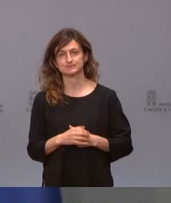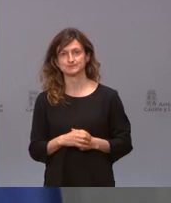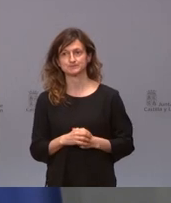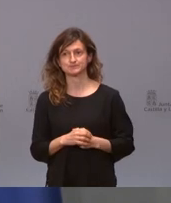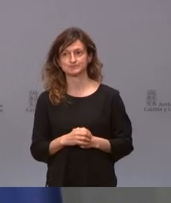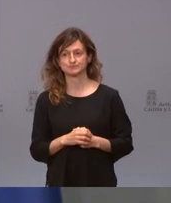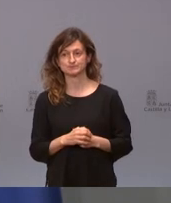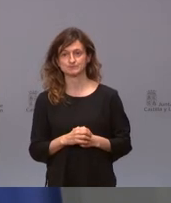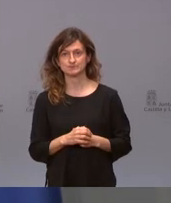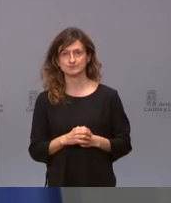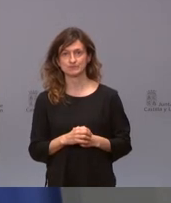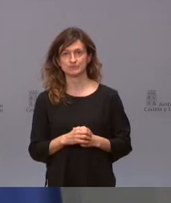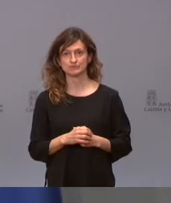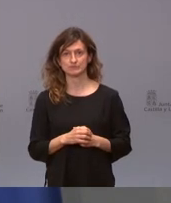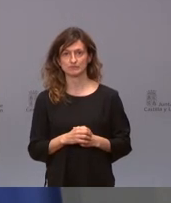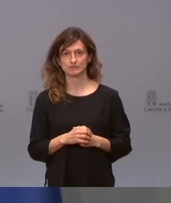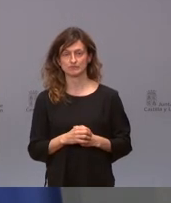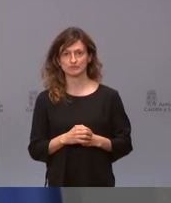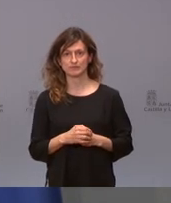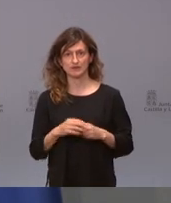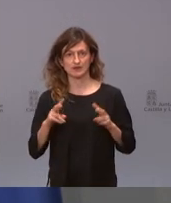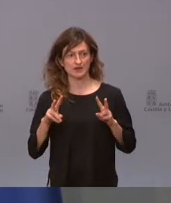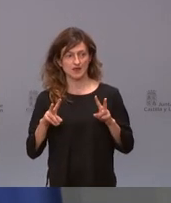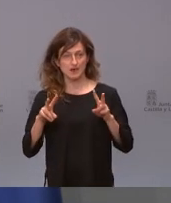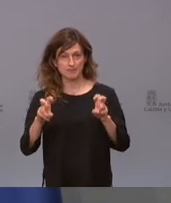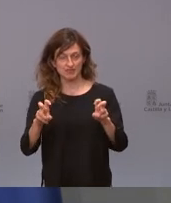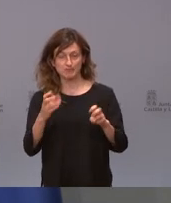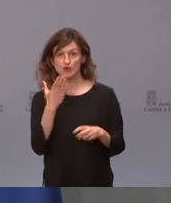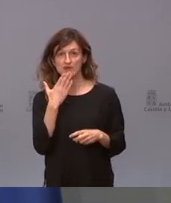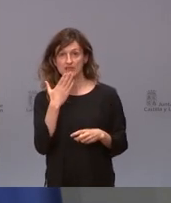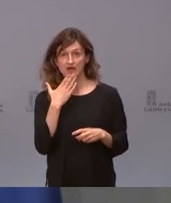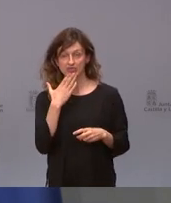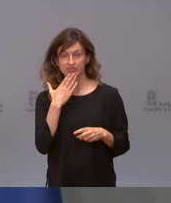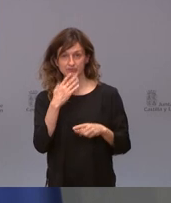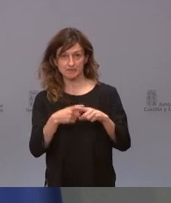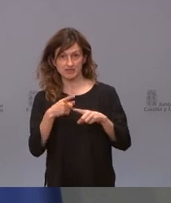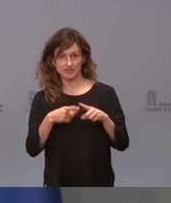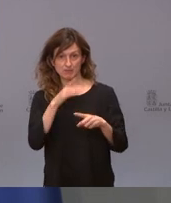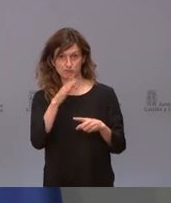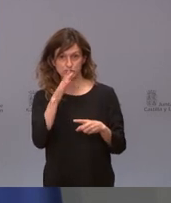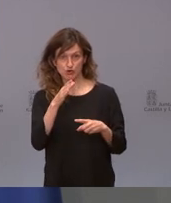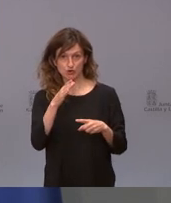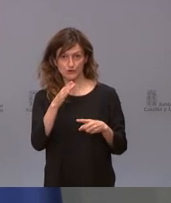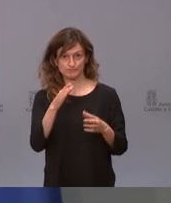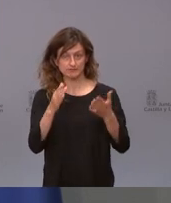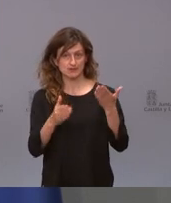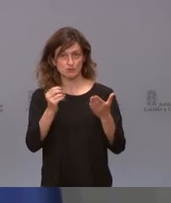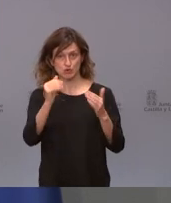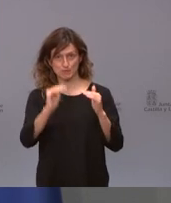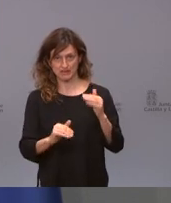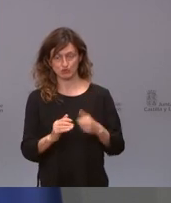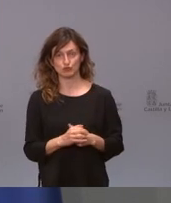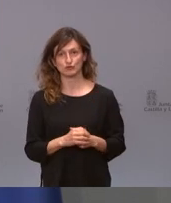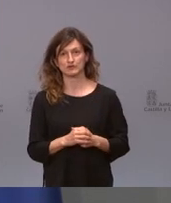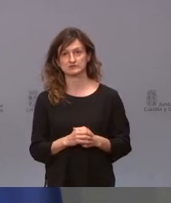bueno en principio la edad media con respecto a las anteriores es algo menor y